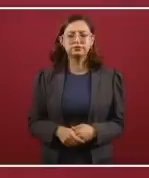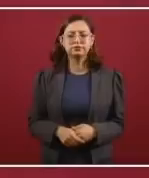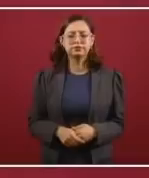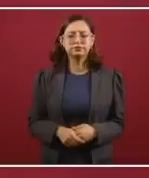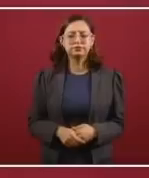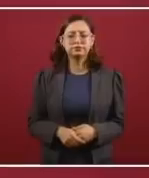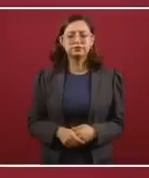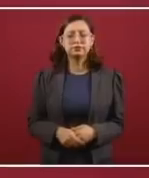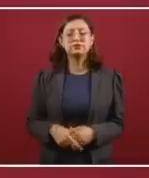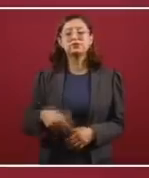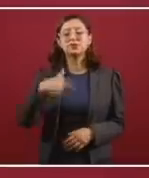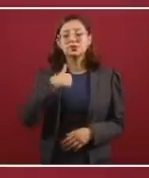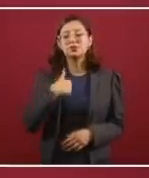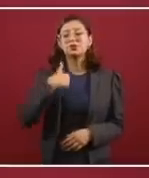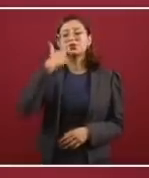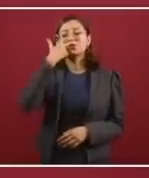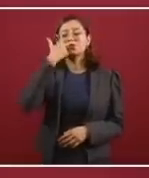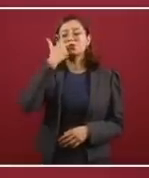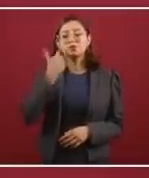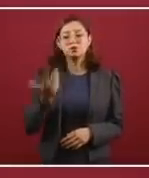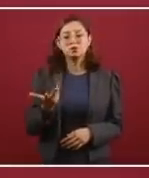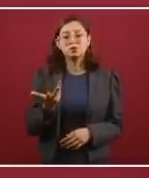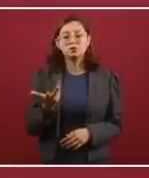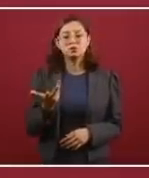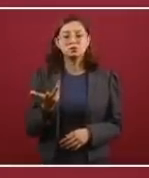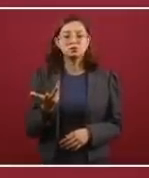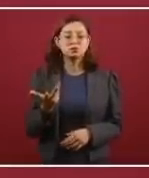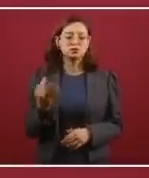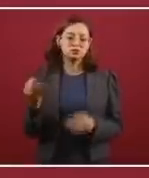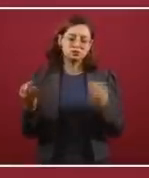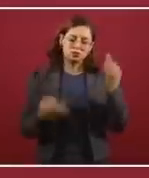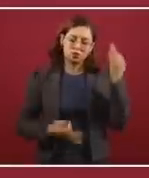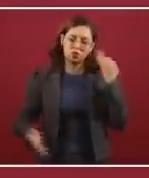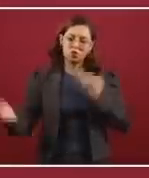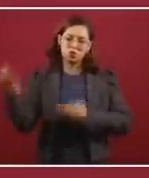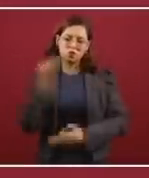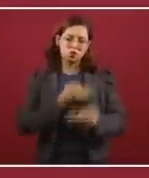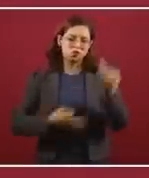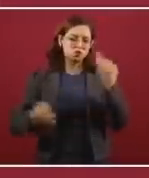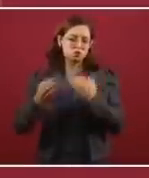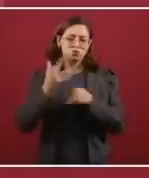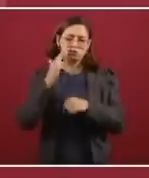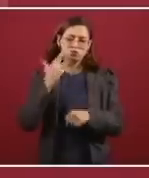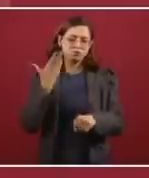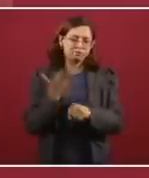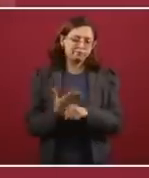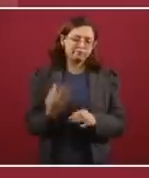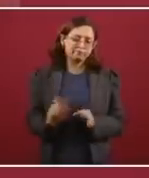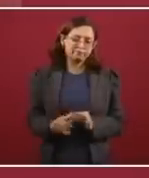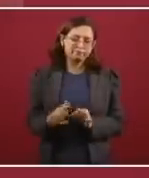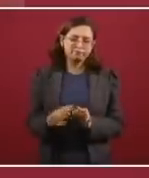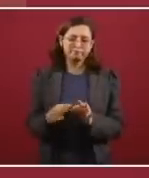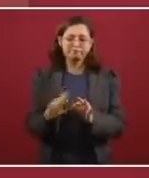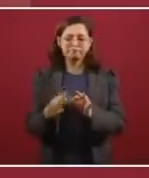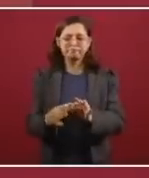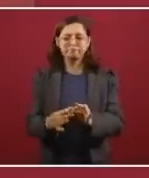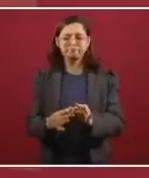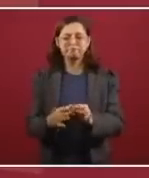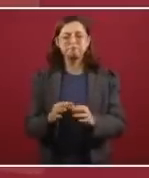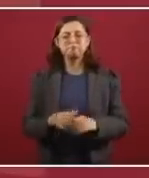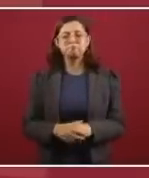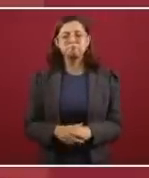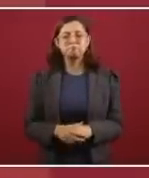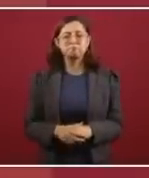Yo lo que quiero es que todos actuemos de manera responsable y que